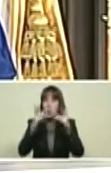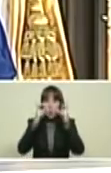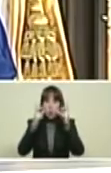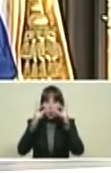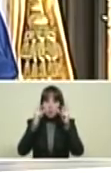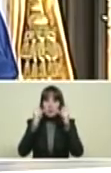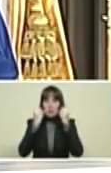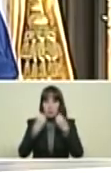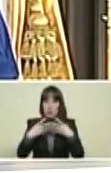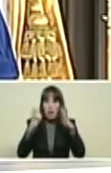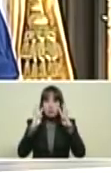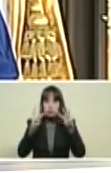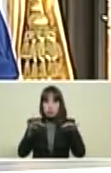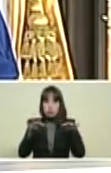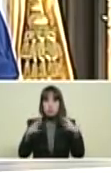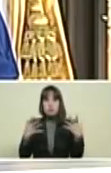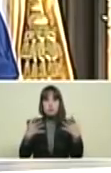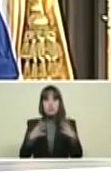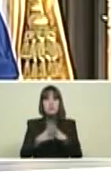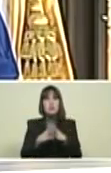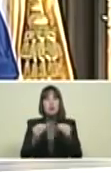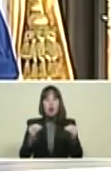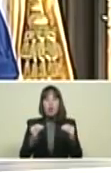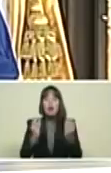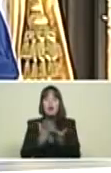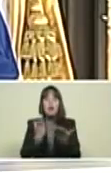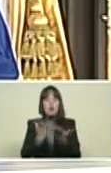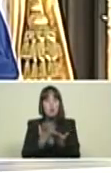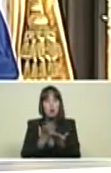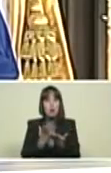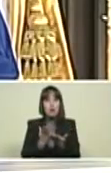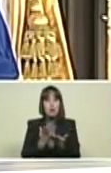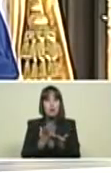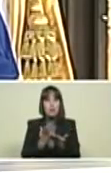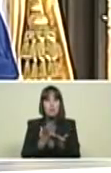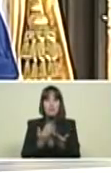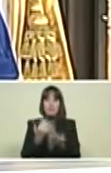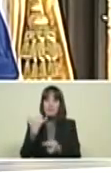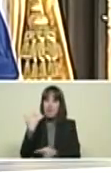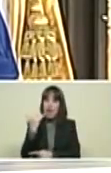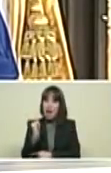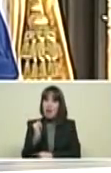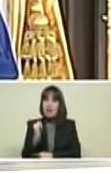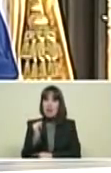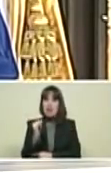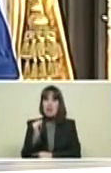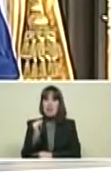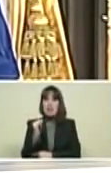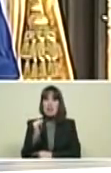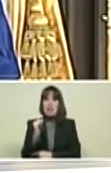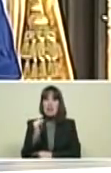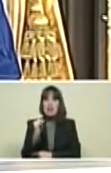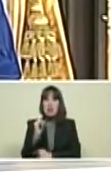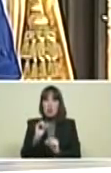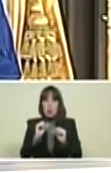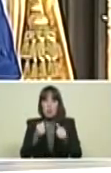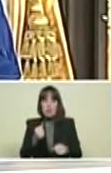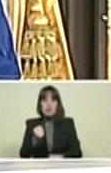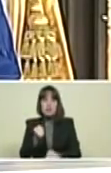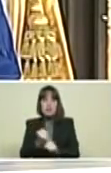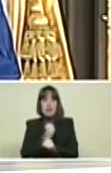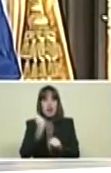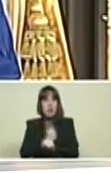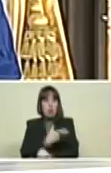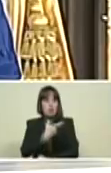bien, todas las escuelas del país hay jornadas de vacunación a